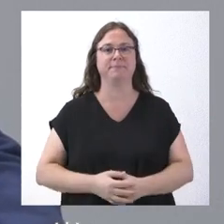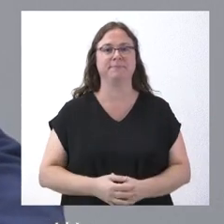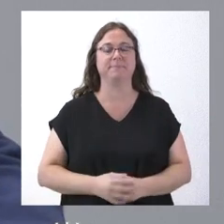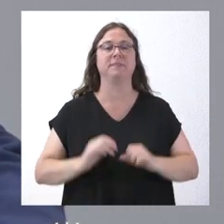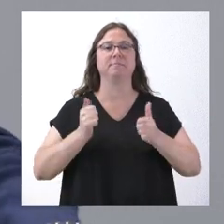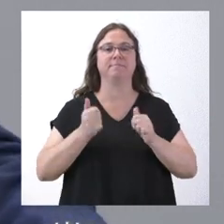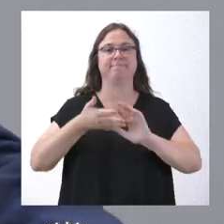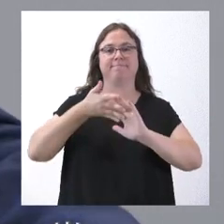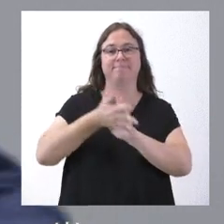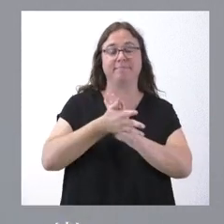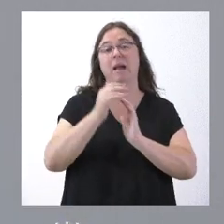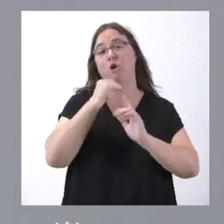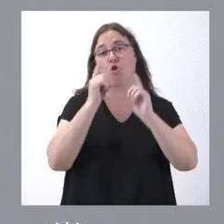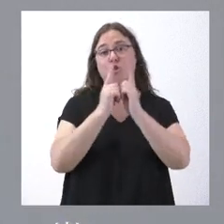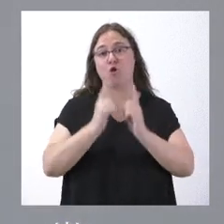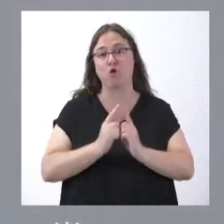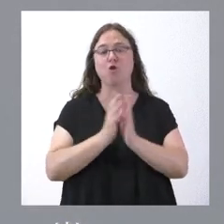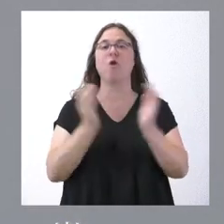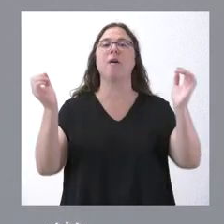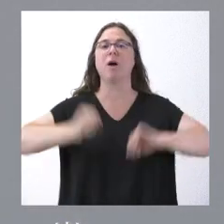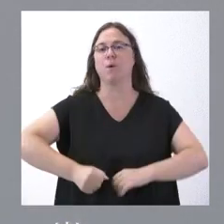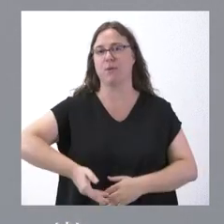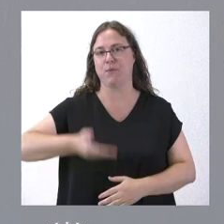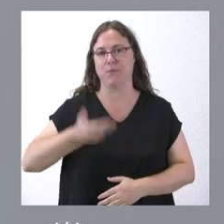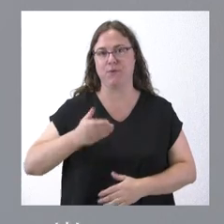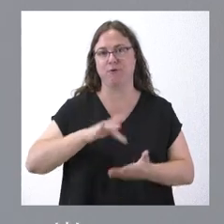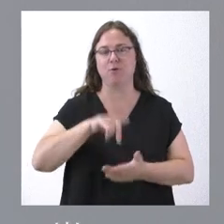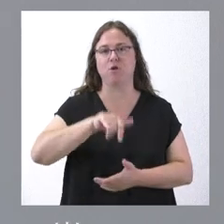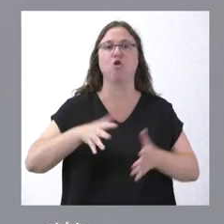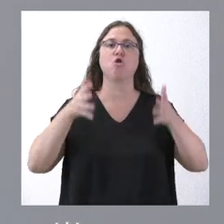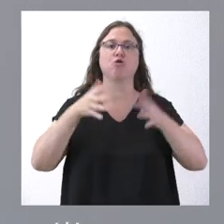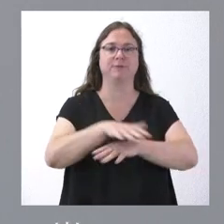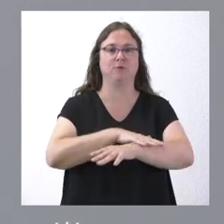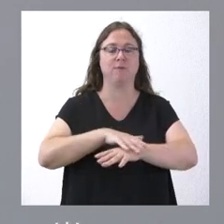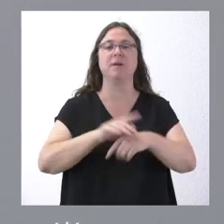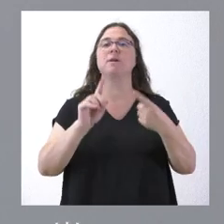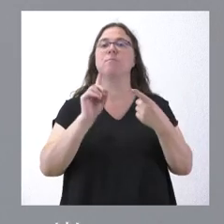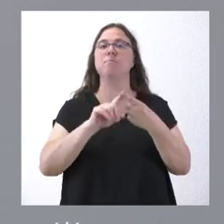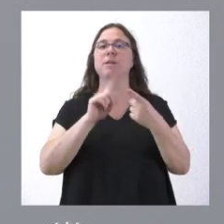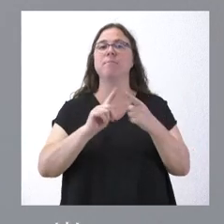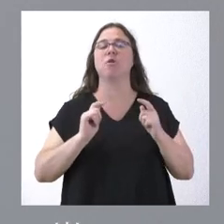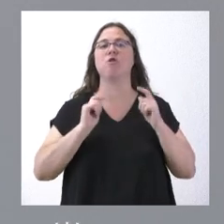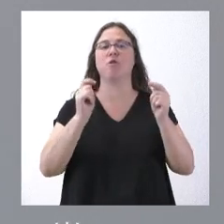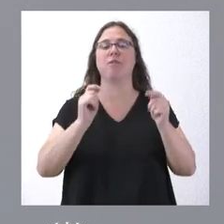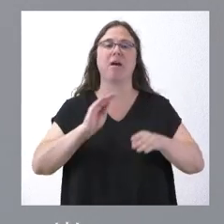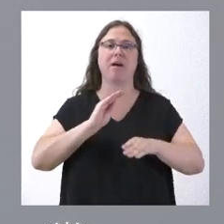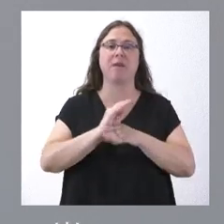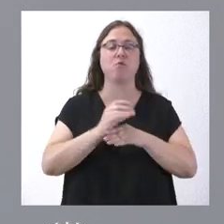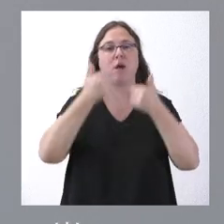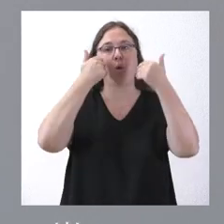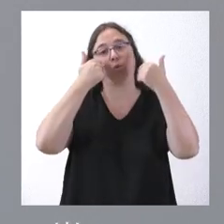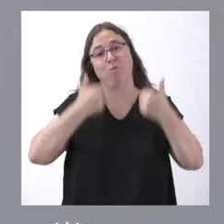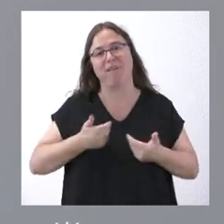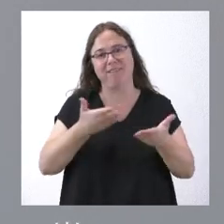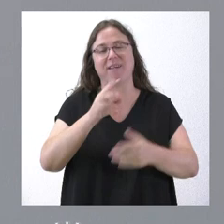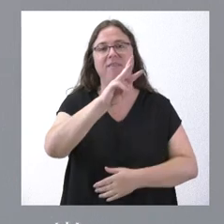señalar, siquiera brevemente, algunos de lo que son los acuerdos fundamentales del Consejo de Gobierno. En primer lugar, la concesión de una ayuda humanitaria de 35.000